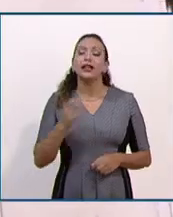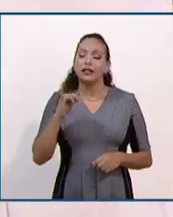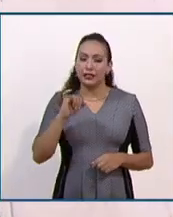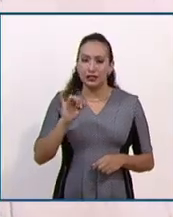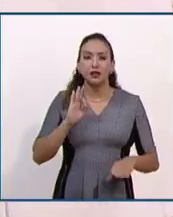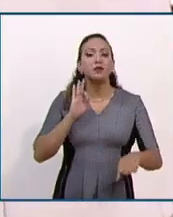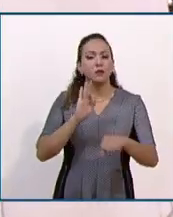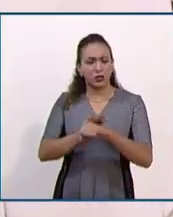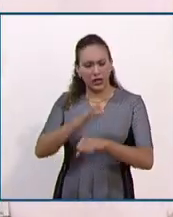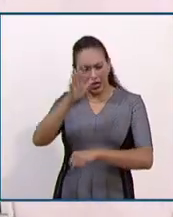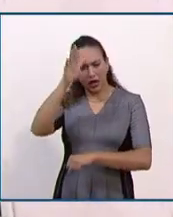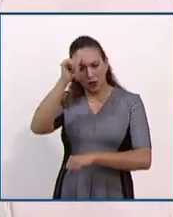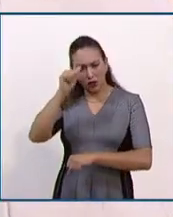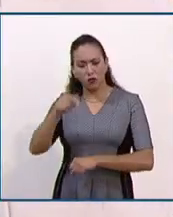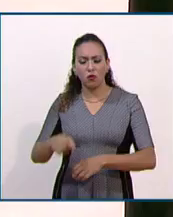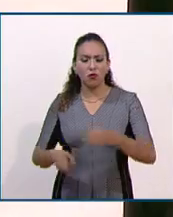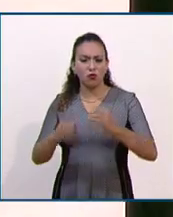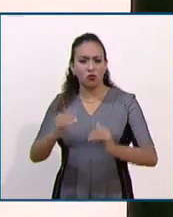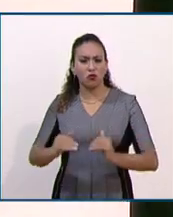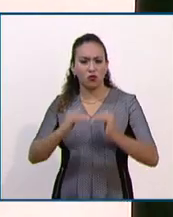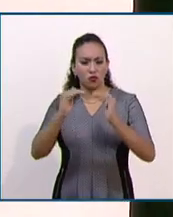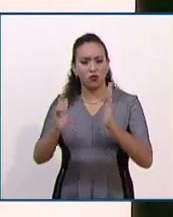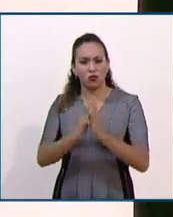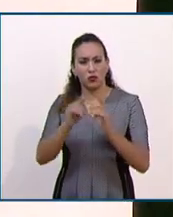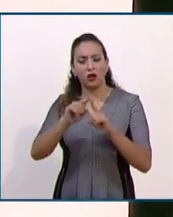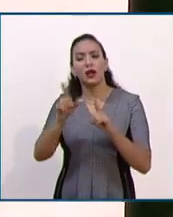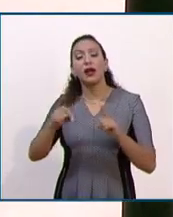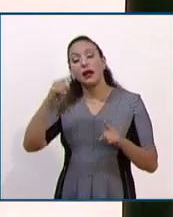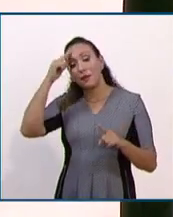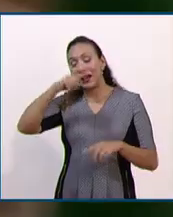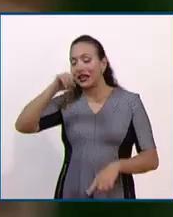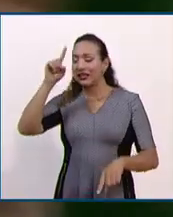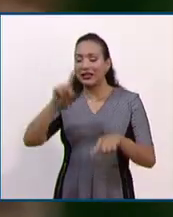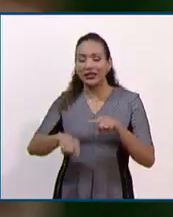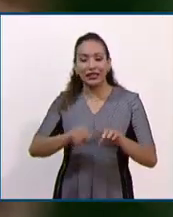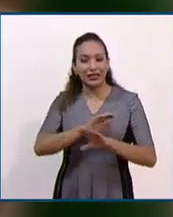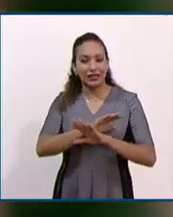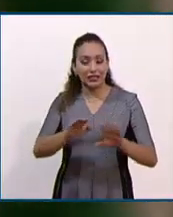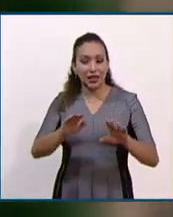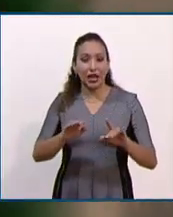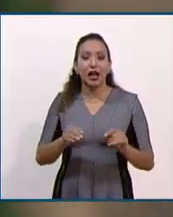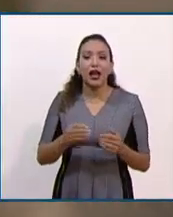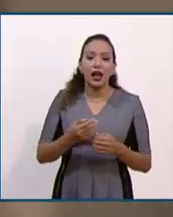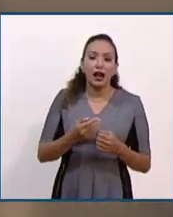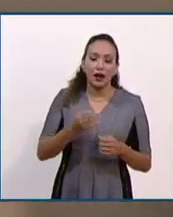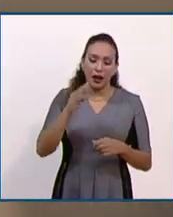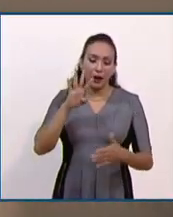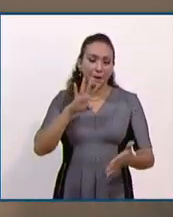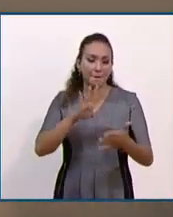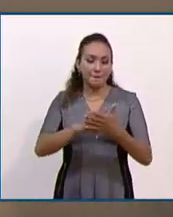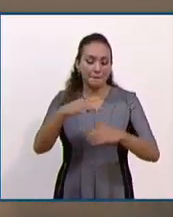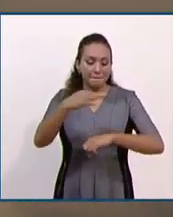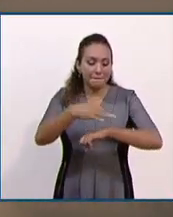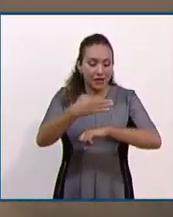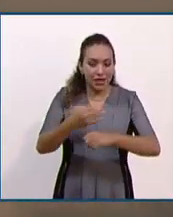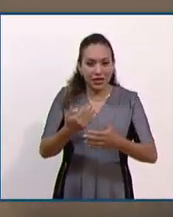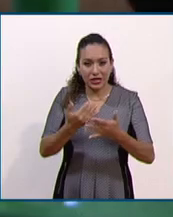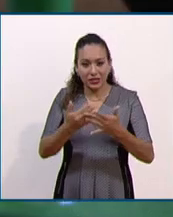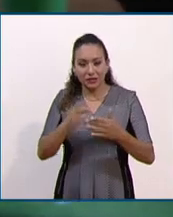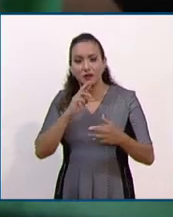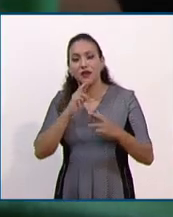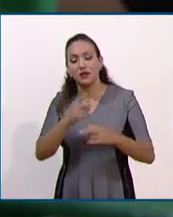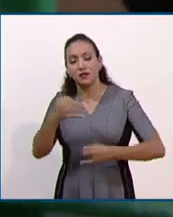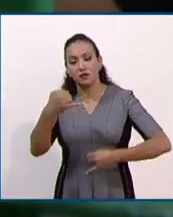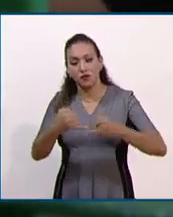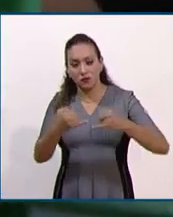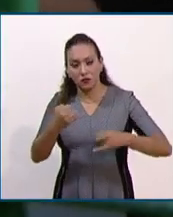Suprema Corte ante la posibilidad de que elimine de manera definitiva y sin excepciones la prisión preventiva oficiosa del